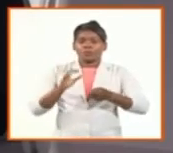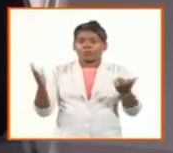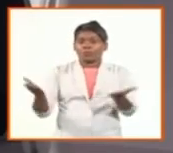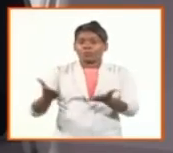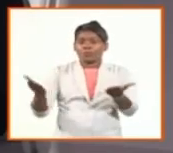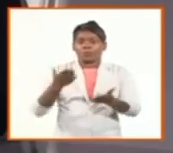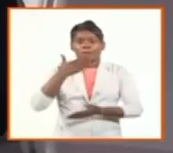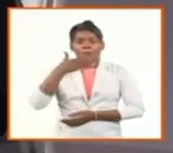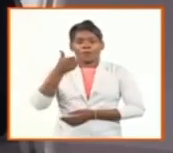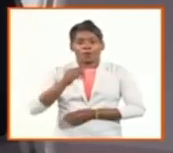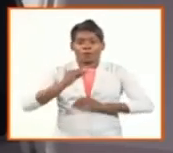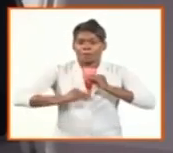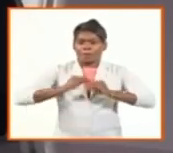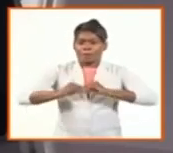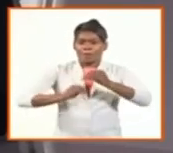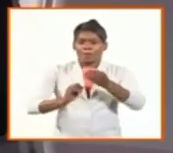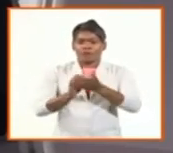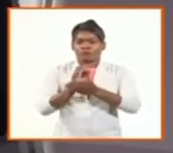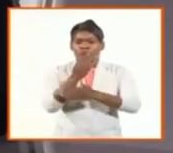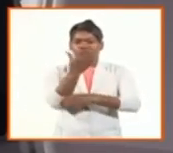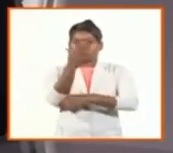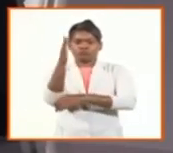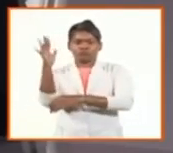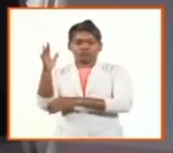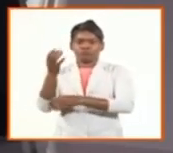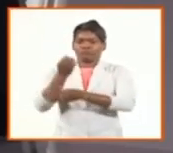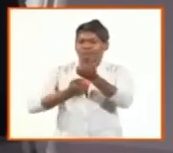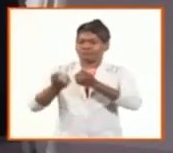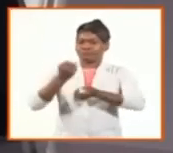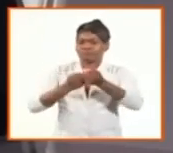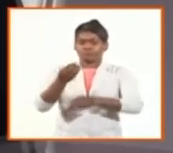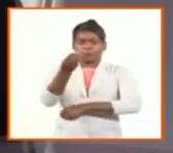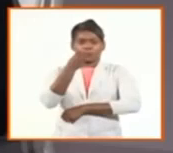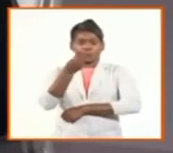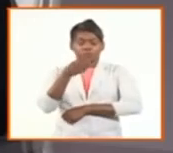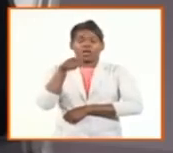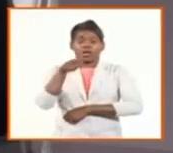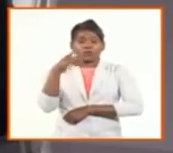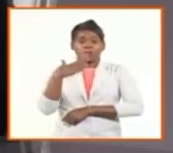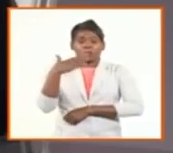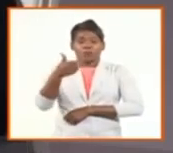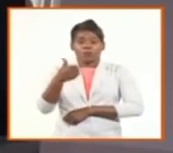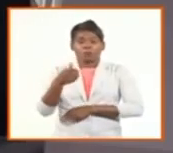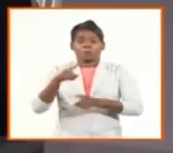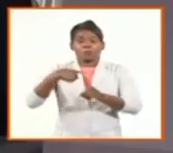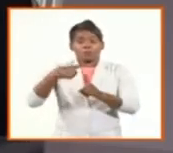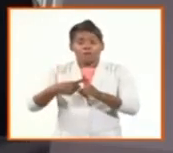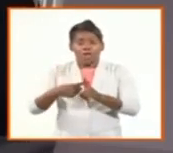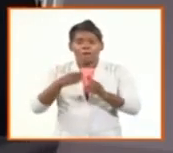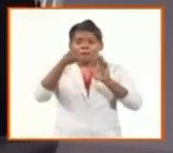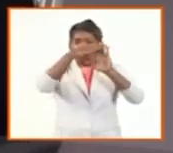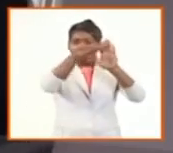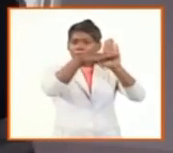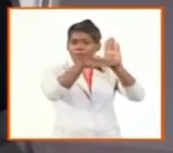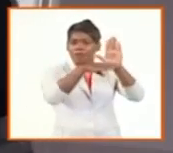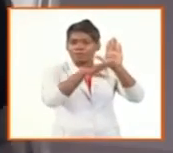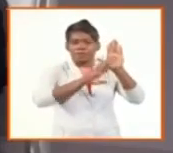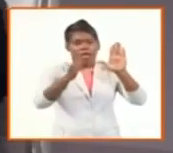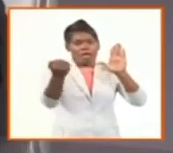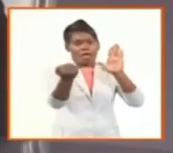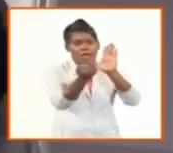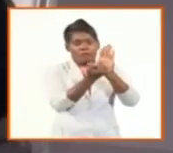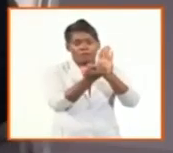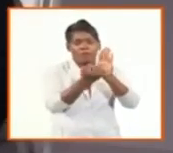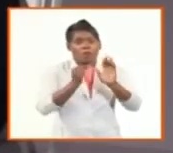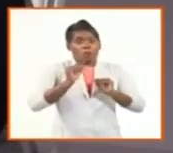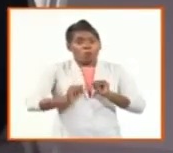de las 63 medidas que fueron aprobadas para la estimulación, el incentivo de la actividad agropecuaria. Esto, por supuesto, es nuevo. Esto tiene que ir